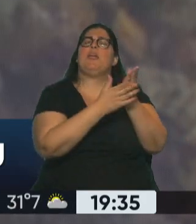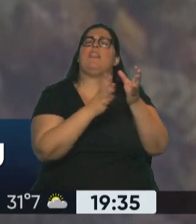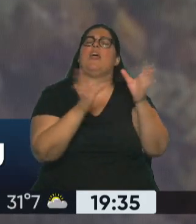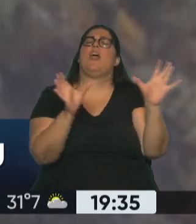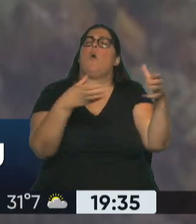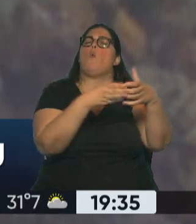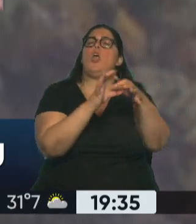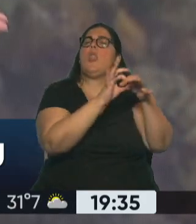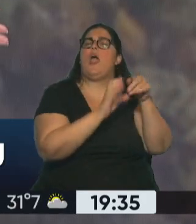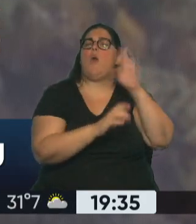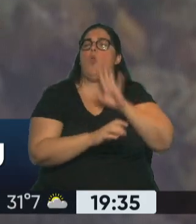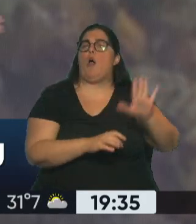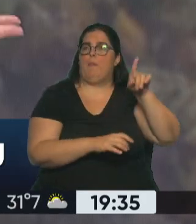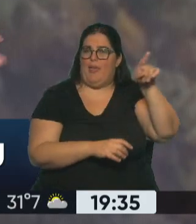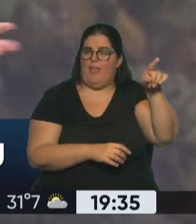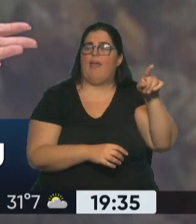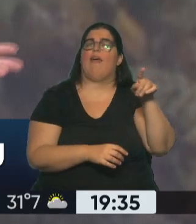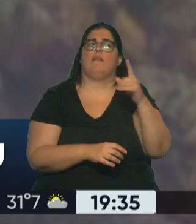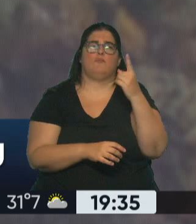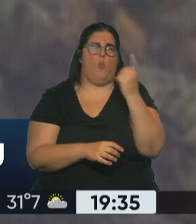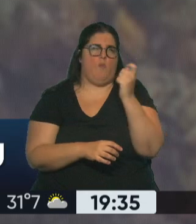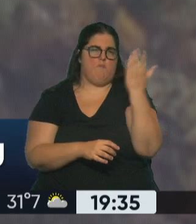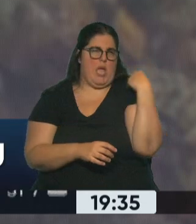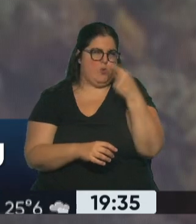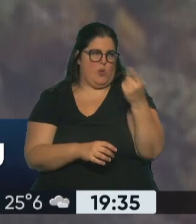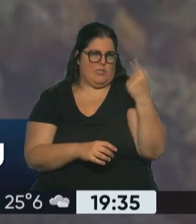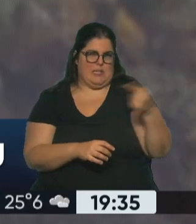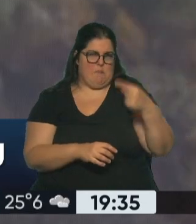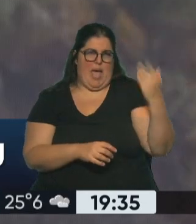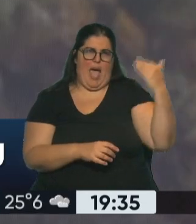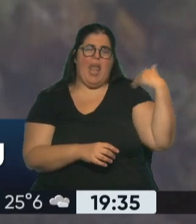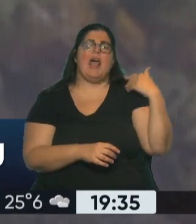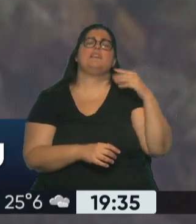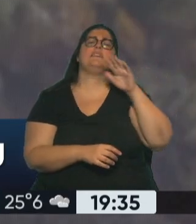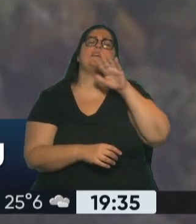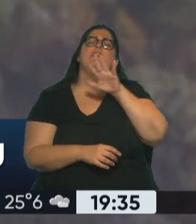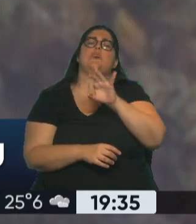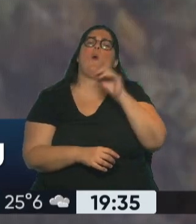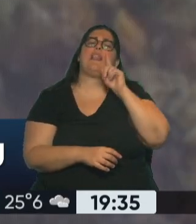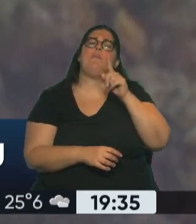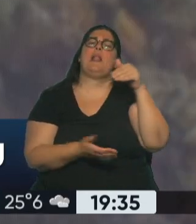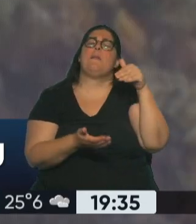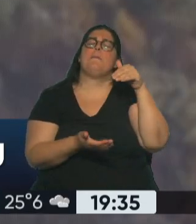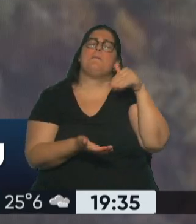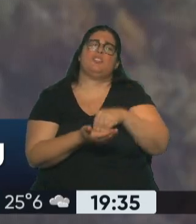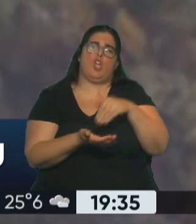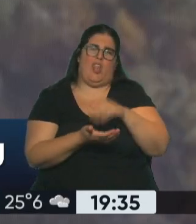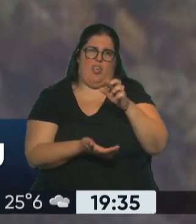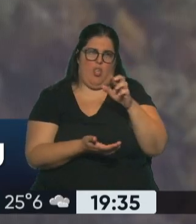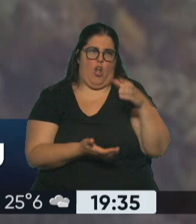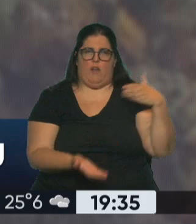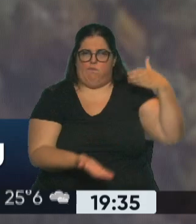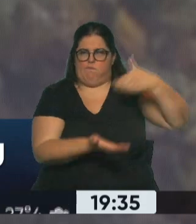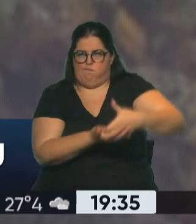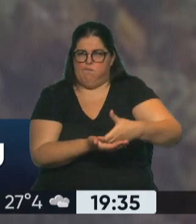un apoyo financiero hace apenas un mes, unas semanas, de 50.000 millones de dólares. ¿Cuál es la situación bélica, si se quiere,